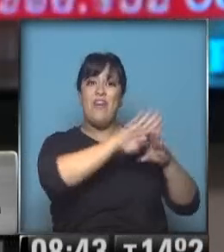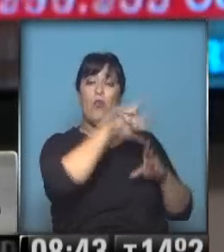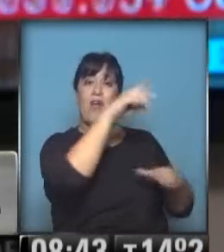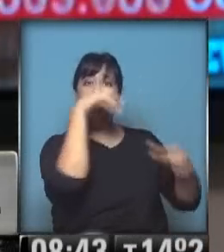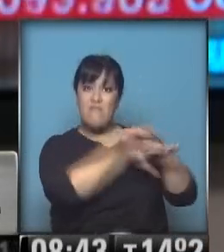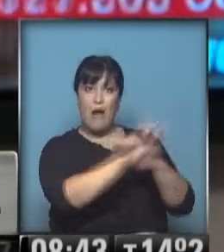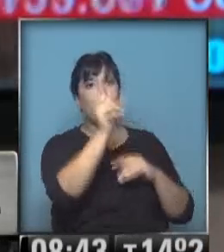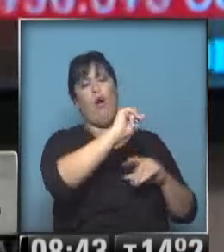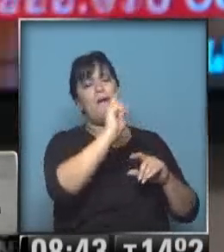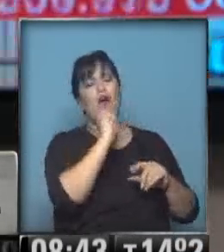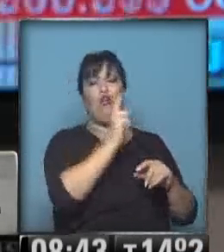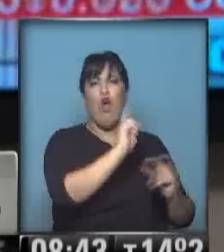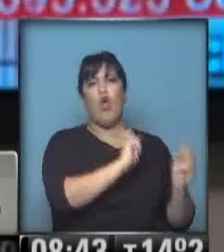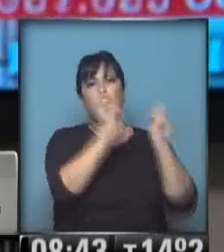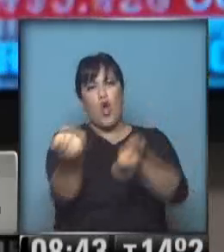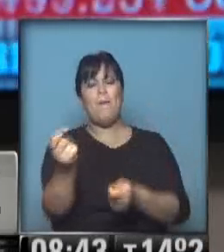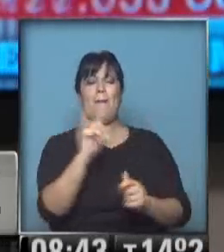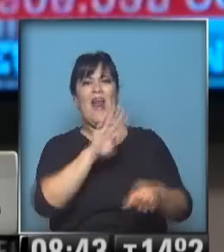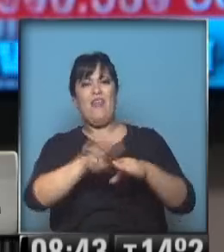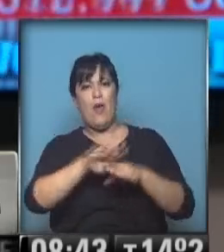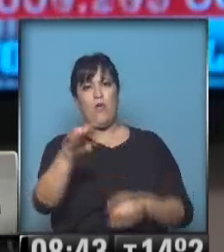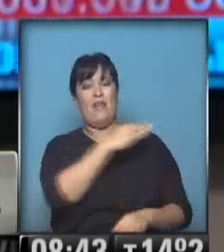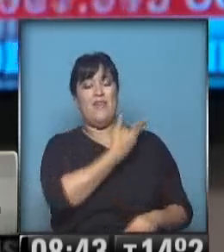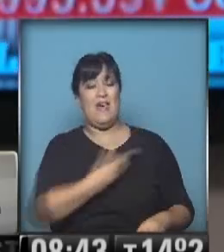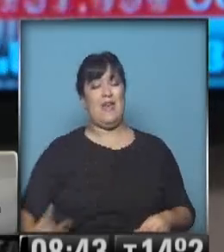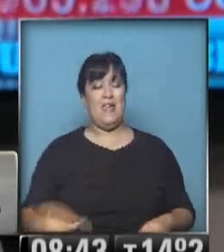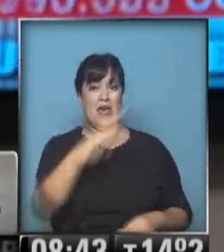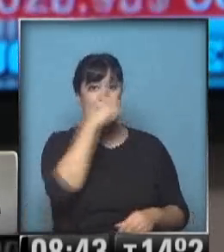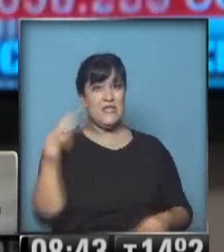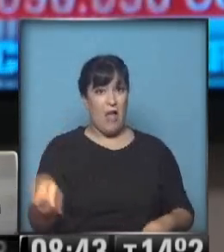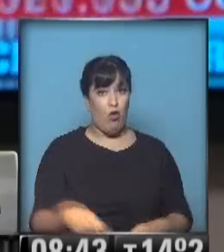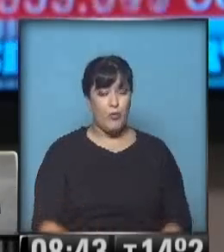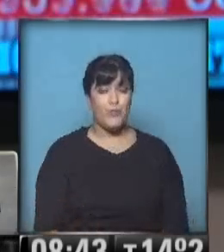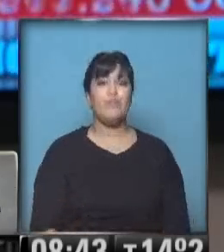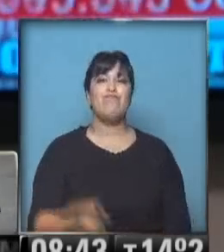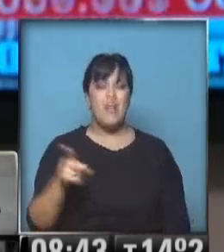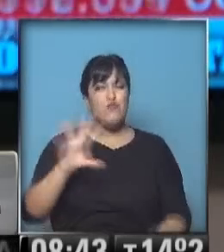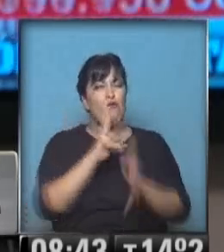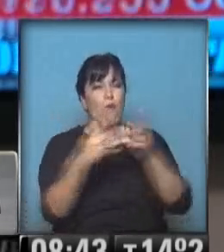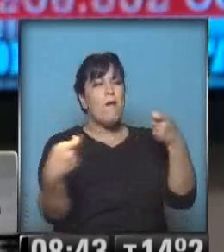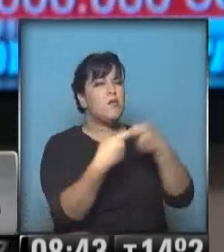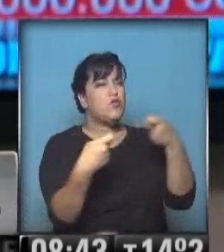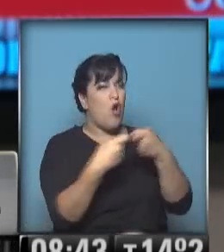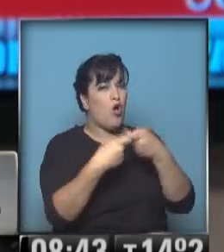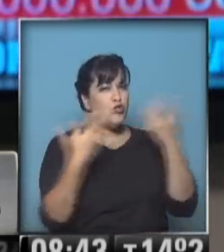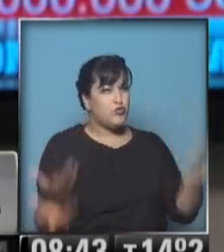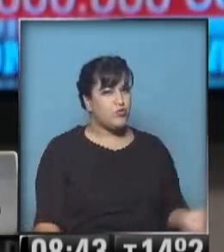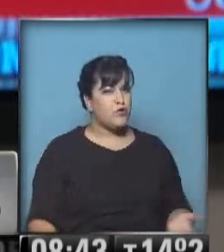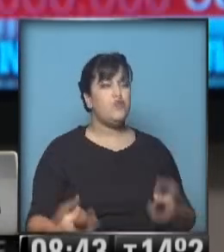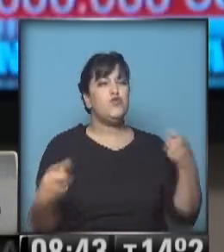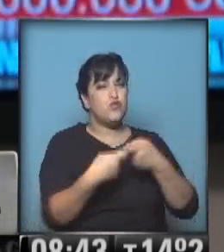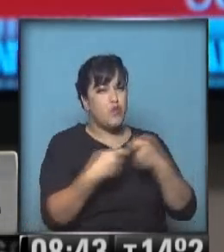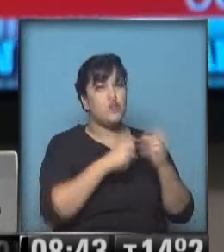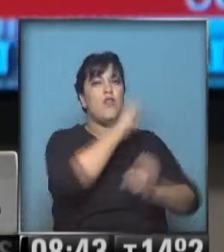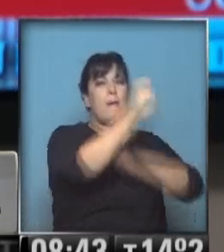eh el otro elemento o la otra palabra que uno vincula a esta historia que es complicidad la complicidad eh civil la complicidad